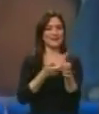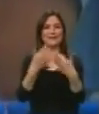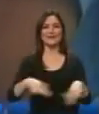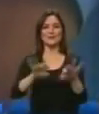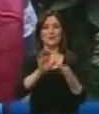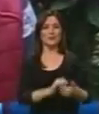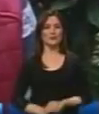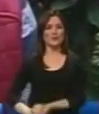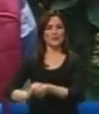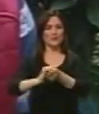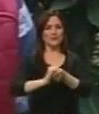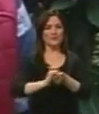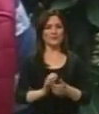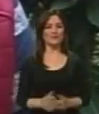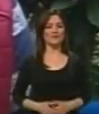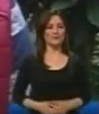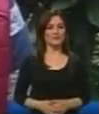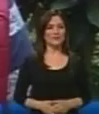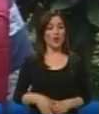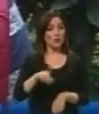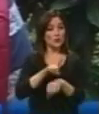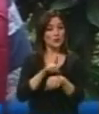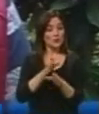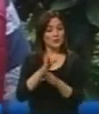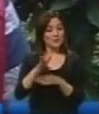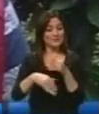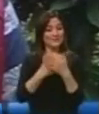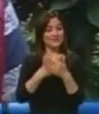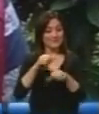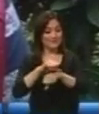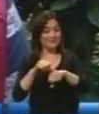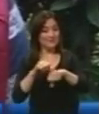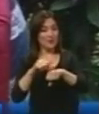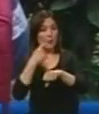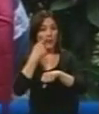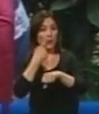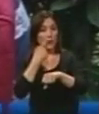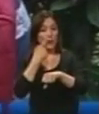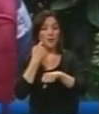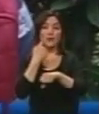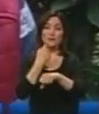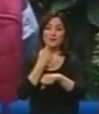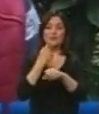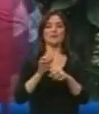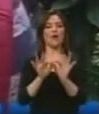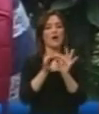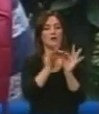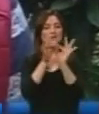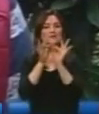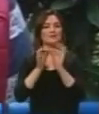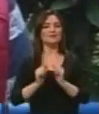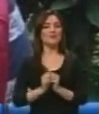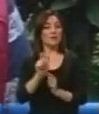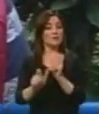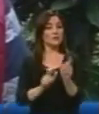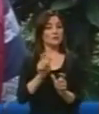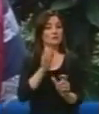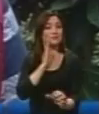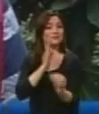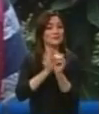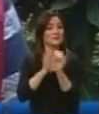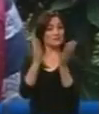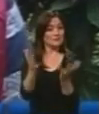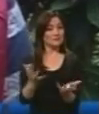de solidaridad. Son médicos especialistas en cirugías faciales reconstructivas. Las personas que